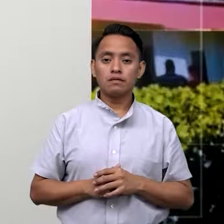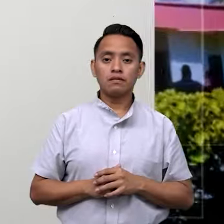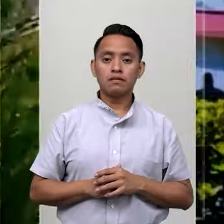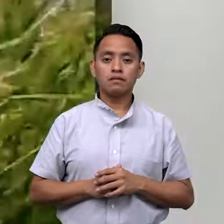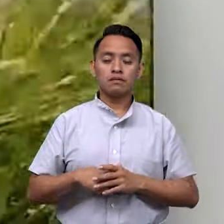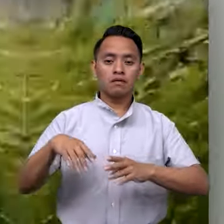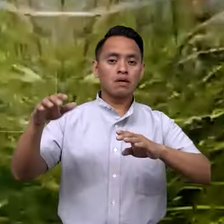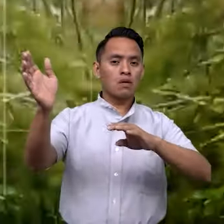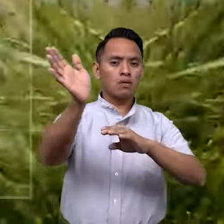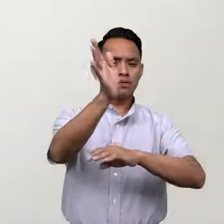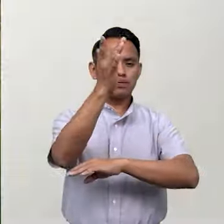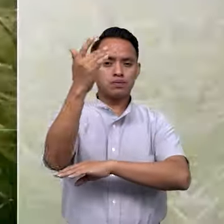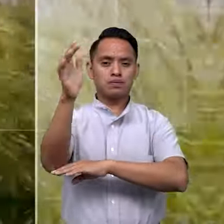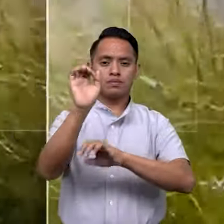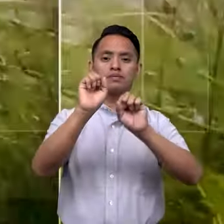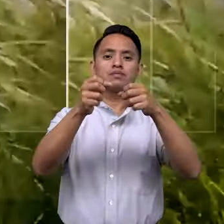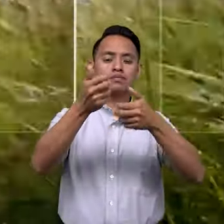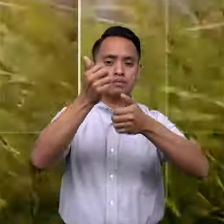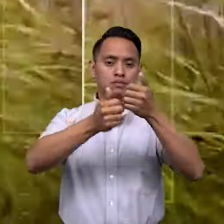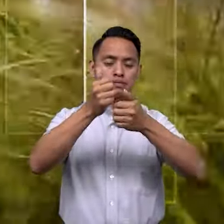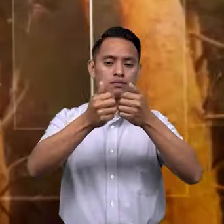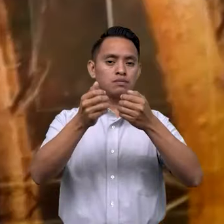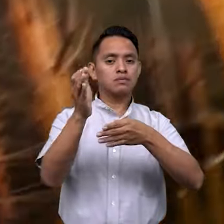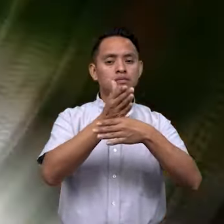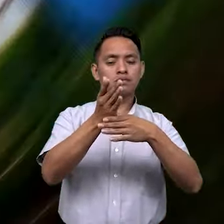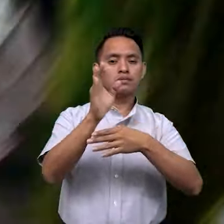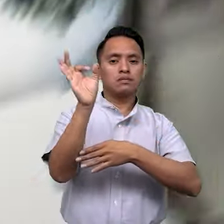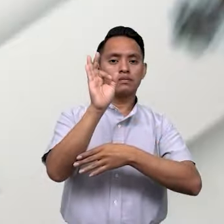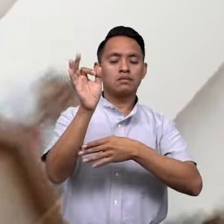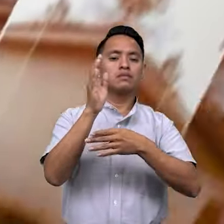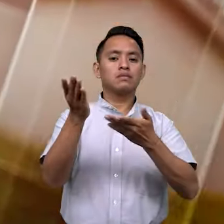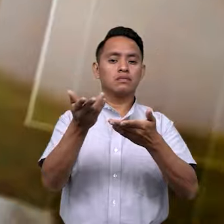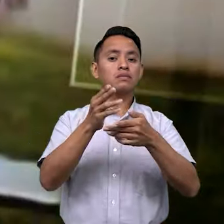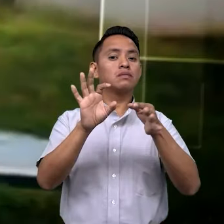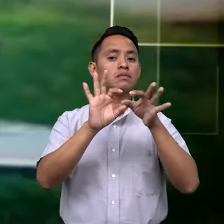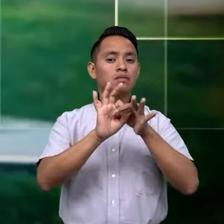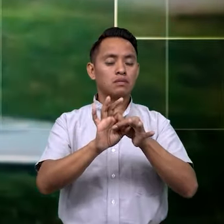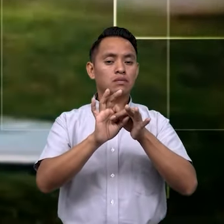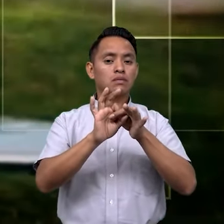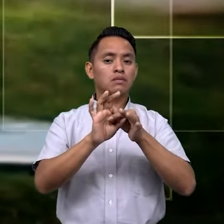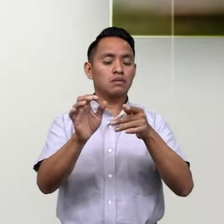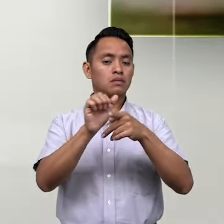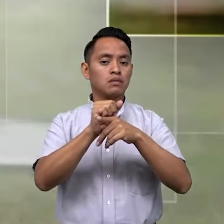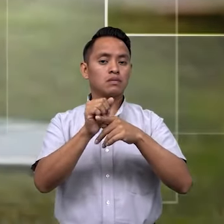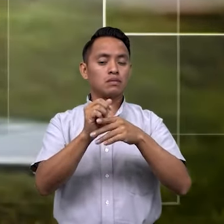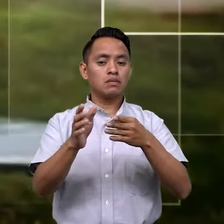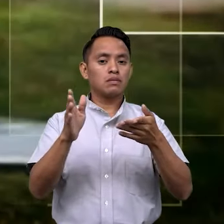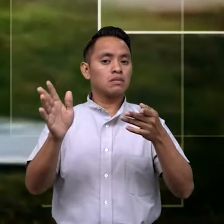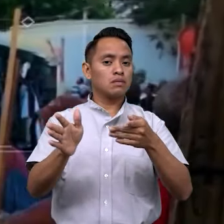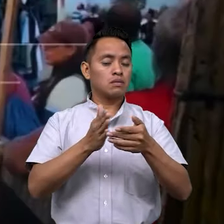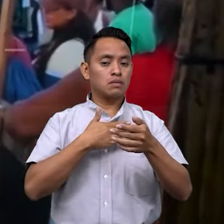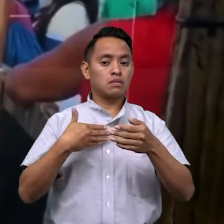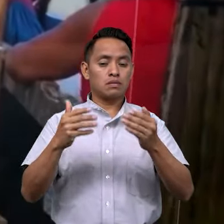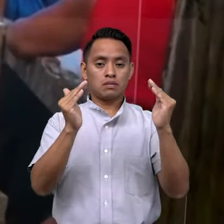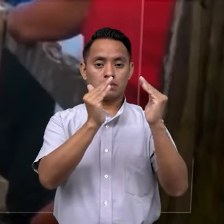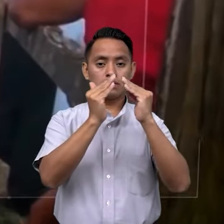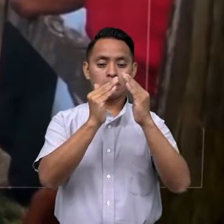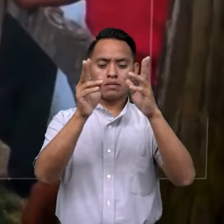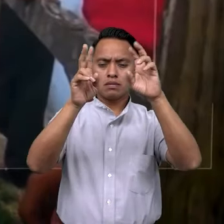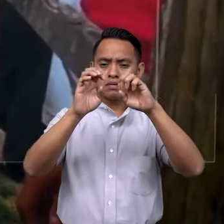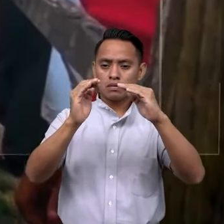Los vientos pueden afectarnos de diferentes maneras. Prepararnos juntos es nuestra mejor opción. En casa, revisemos